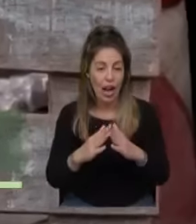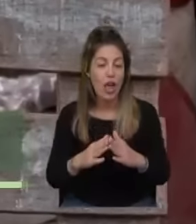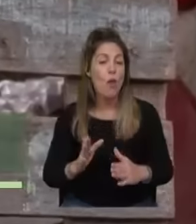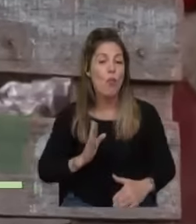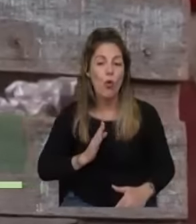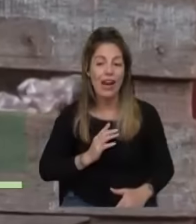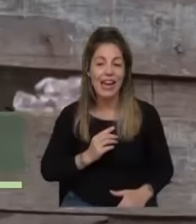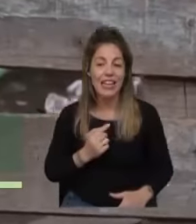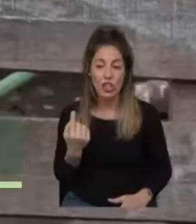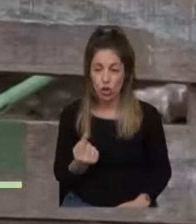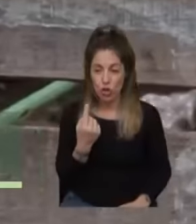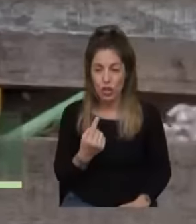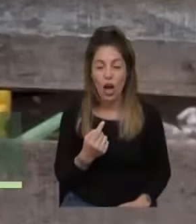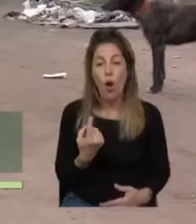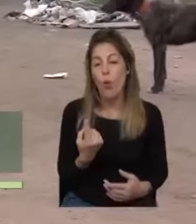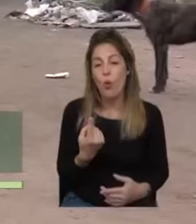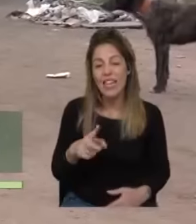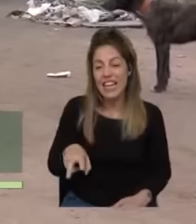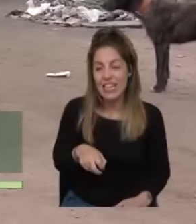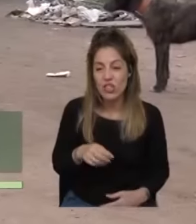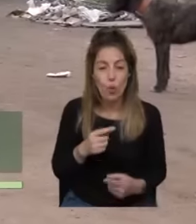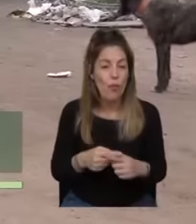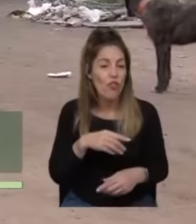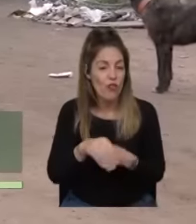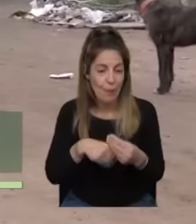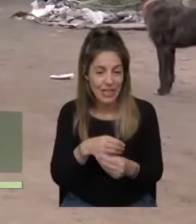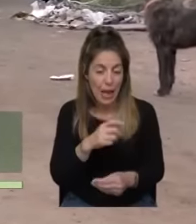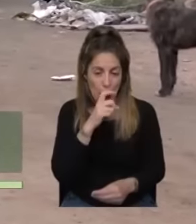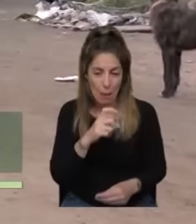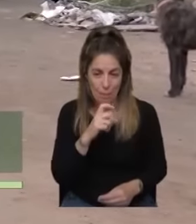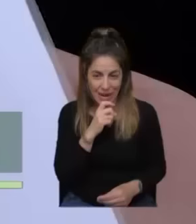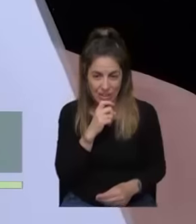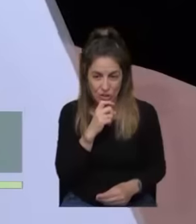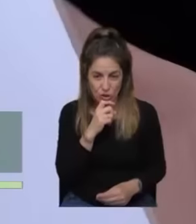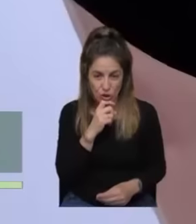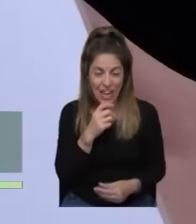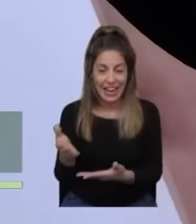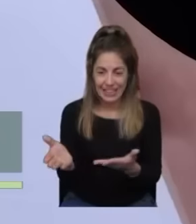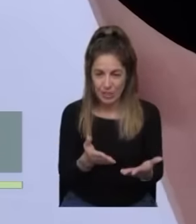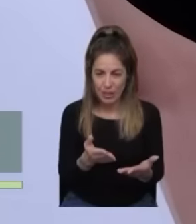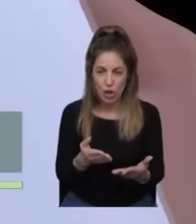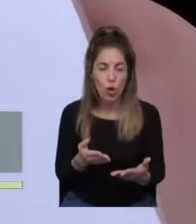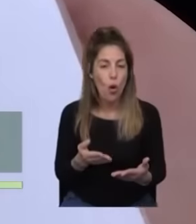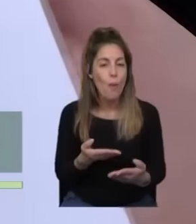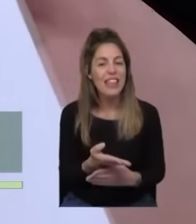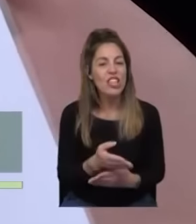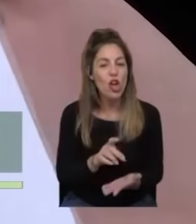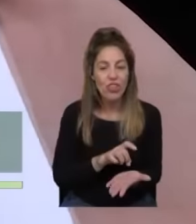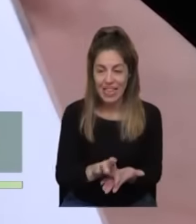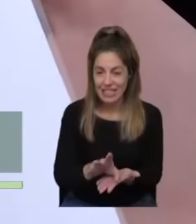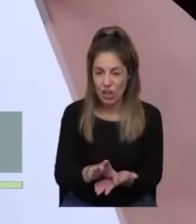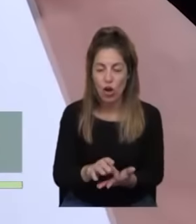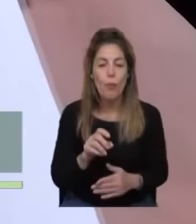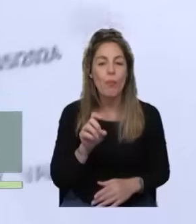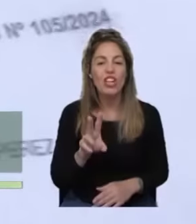lo que cuentan solo con un ingreso por familia. En marzo las familias recibieron por parte del Juzgado de Paz una intimación de desalojo por un plazo